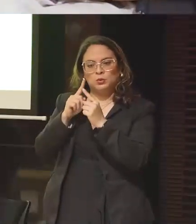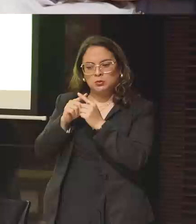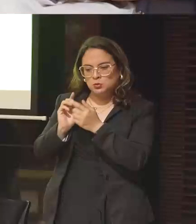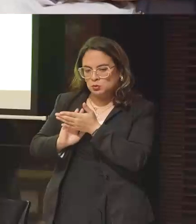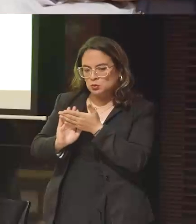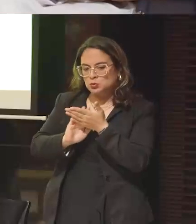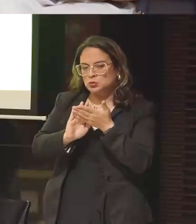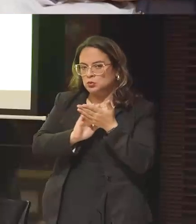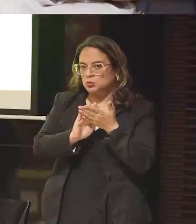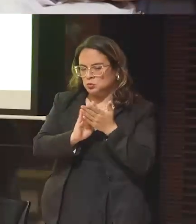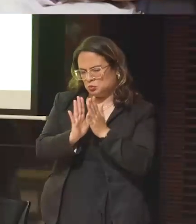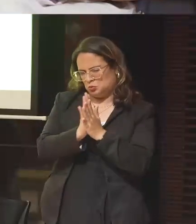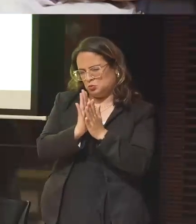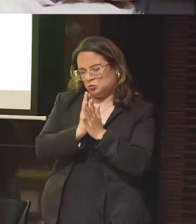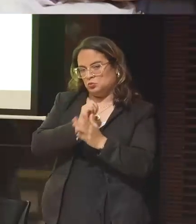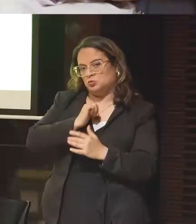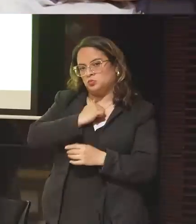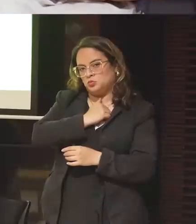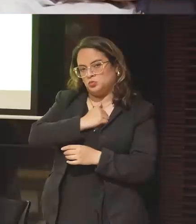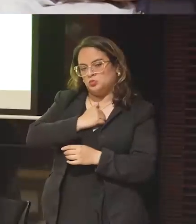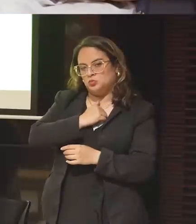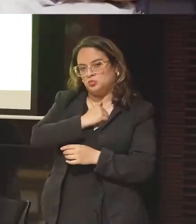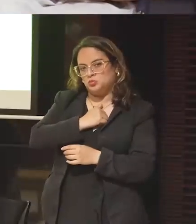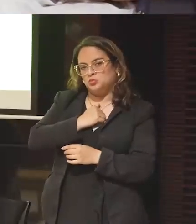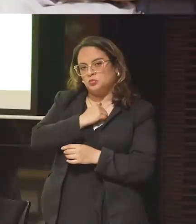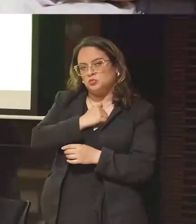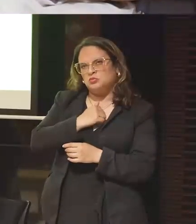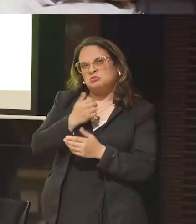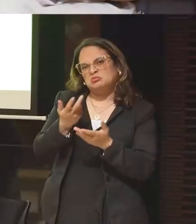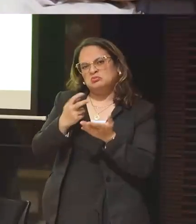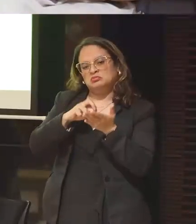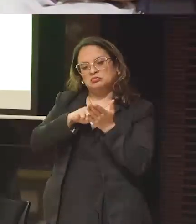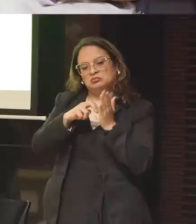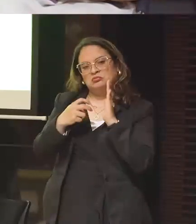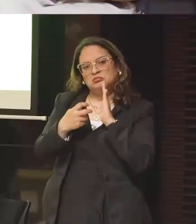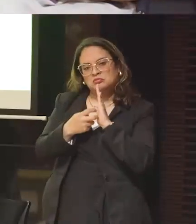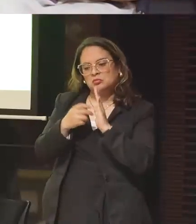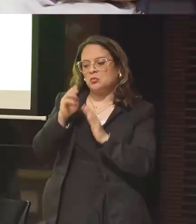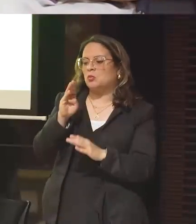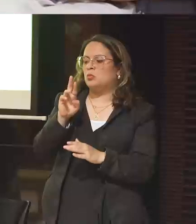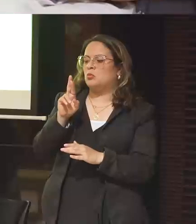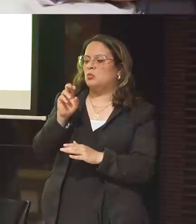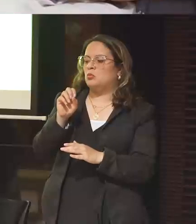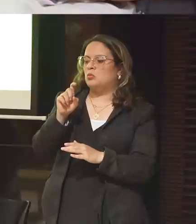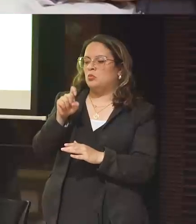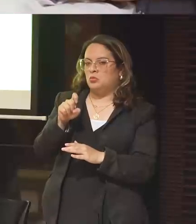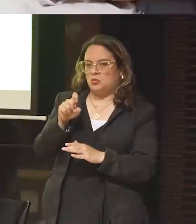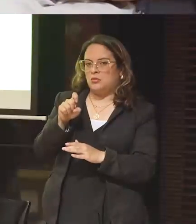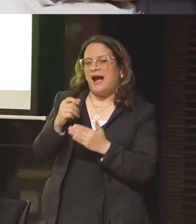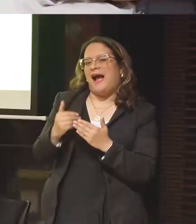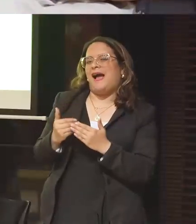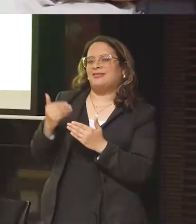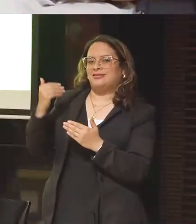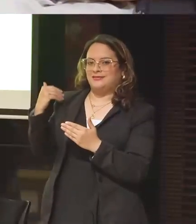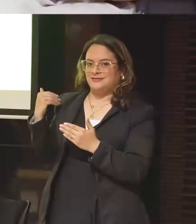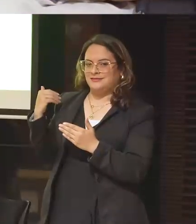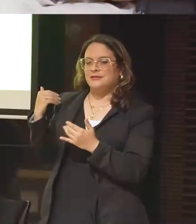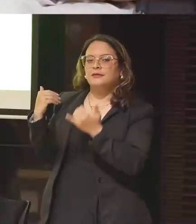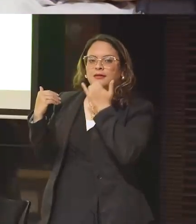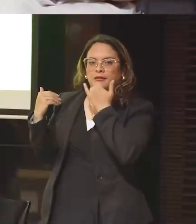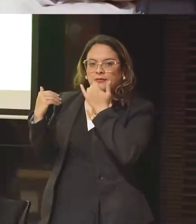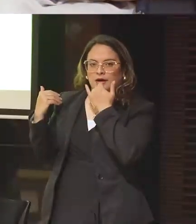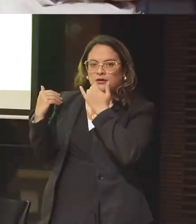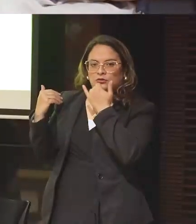pero estaría buenísimo que nos contaras lo que se sabe del Bronx antes, es decir, de dónde viene